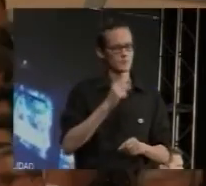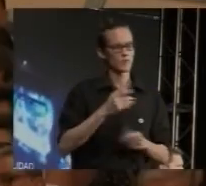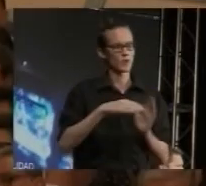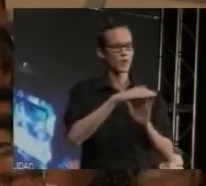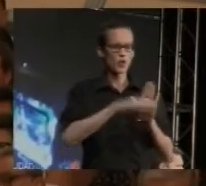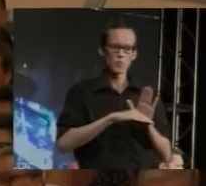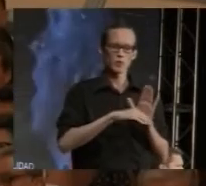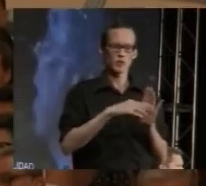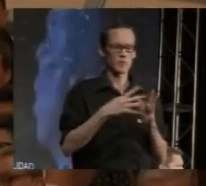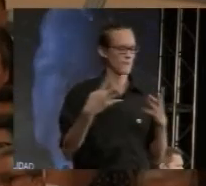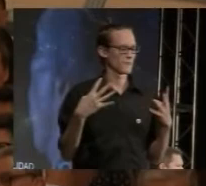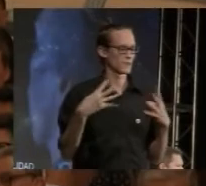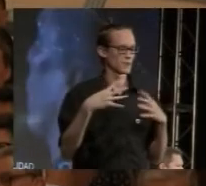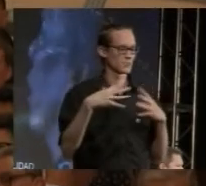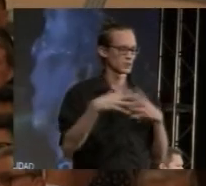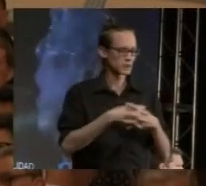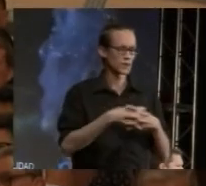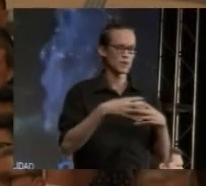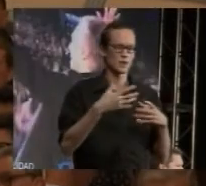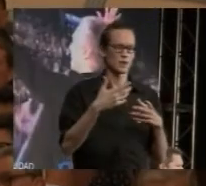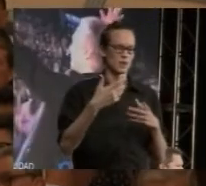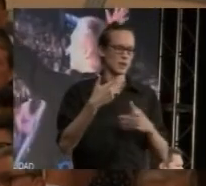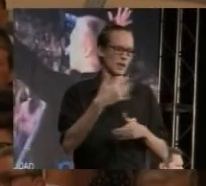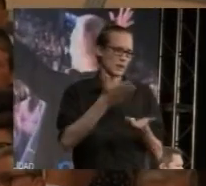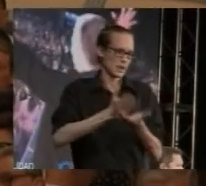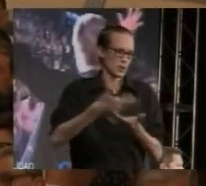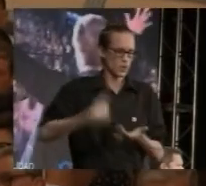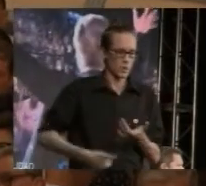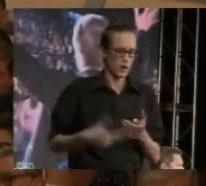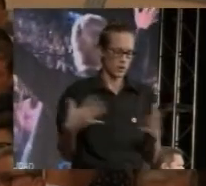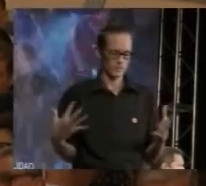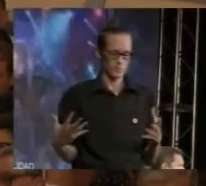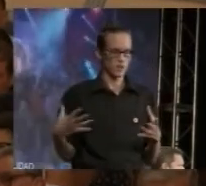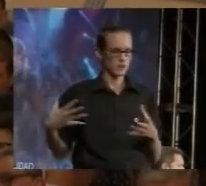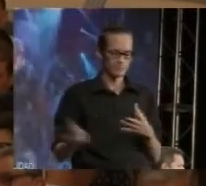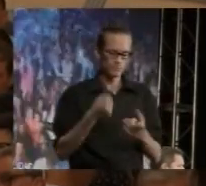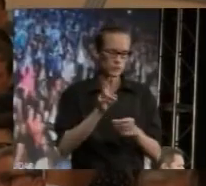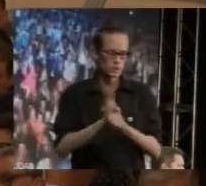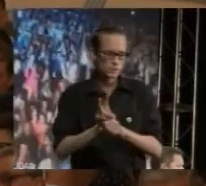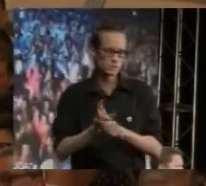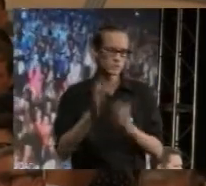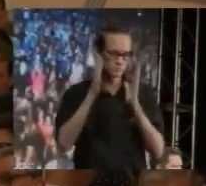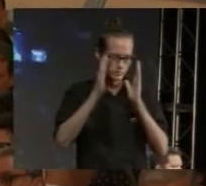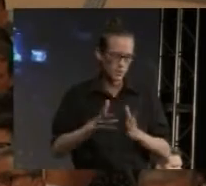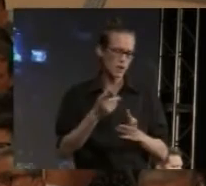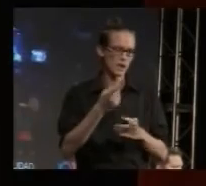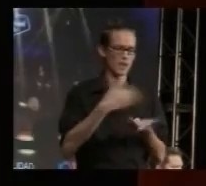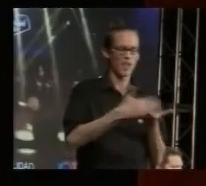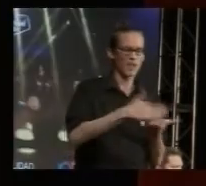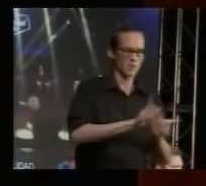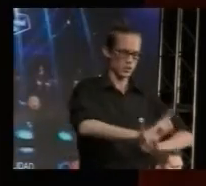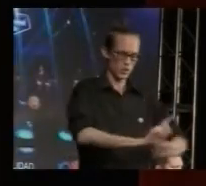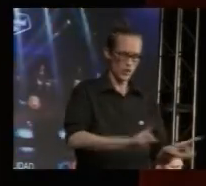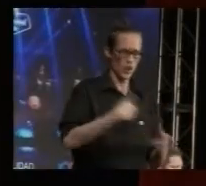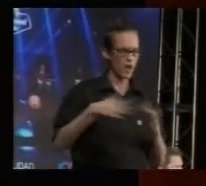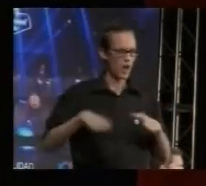los derechos humanos nos obligan a atender la inclusión de los sectores más vulnerables, trabajar por la no discriminación y la igualdad,